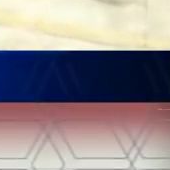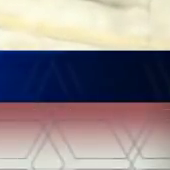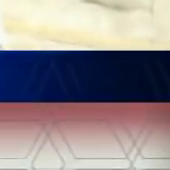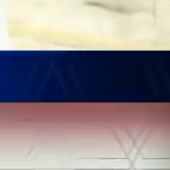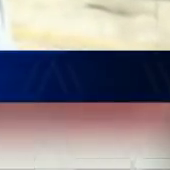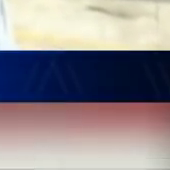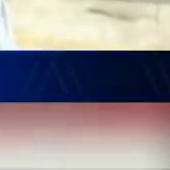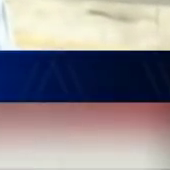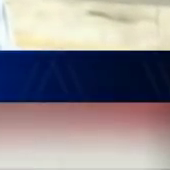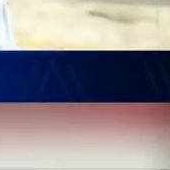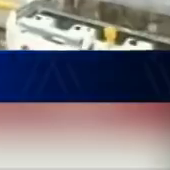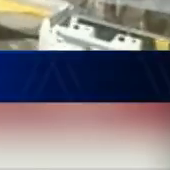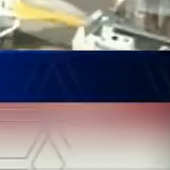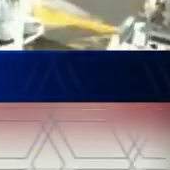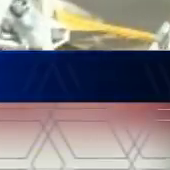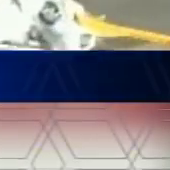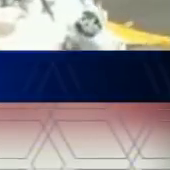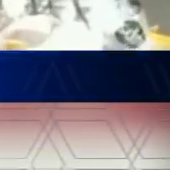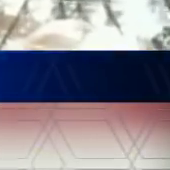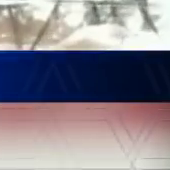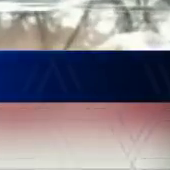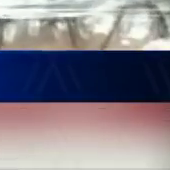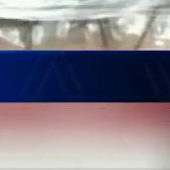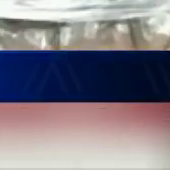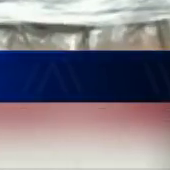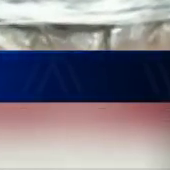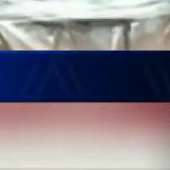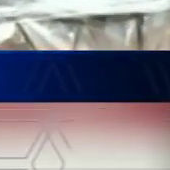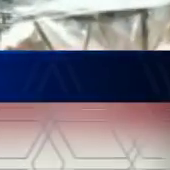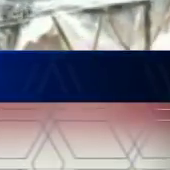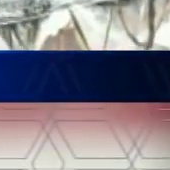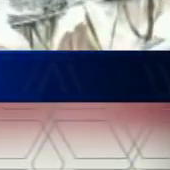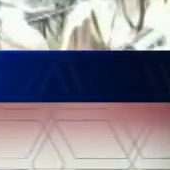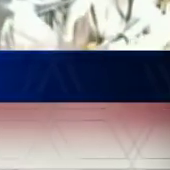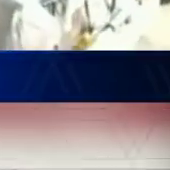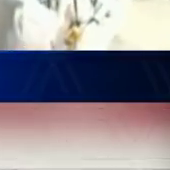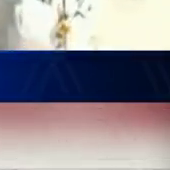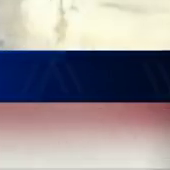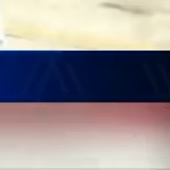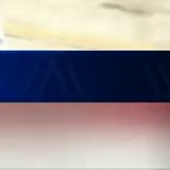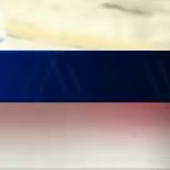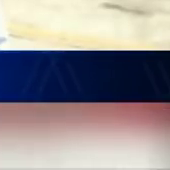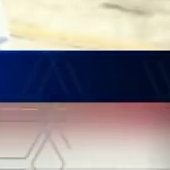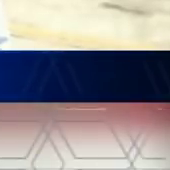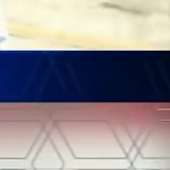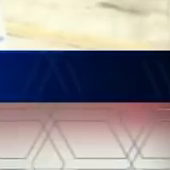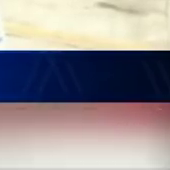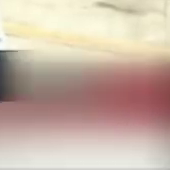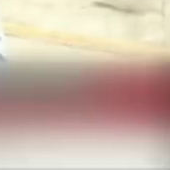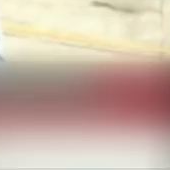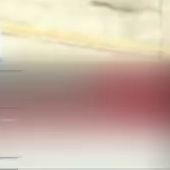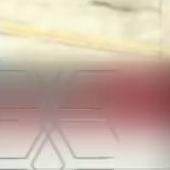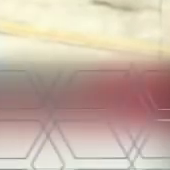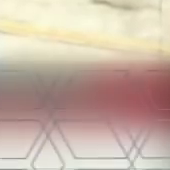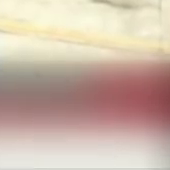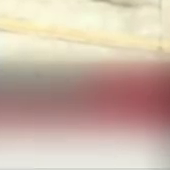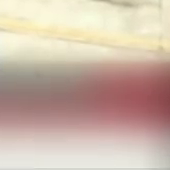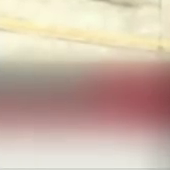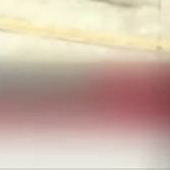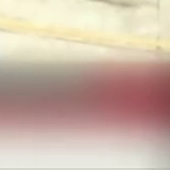Cuarto cargamento. Ministro de Salud Carlos Alvarado anunció el arribo al país de un nuevo lote de asistencia técnico-humanitaria desde